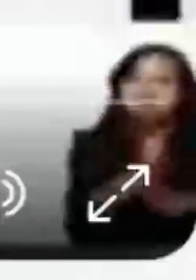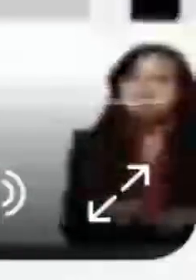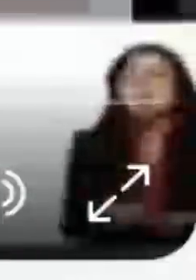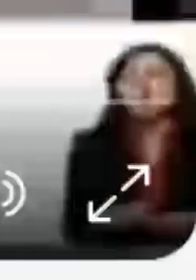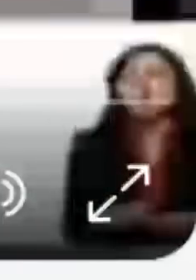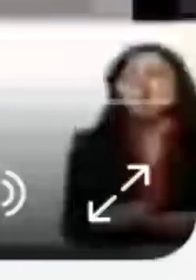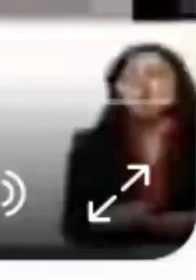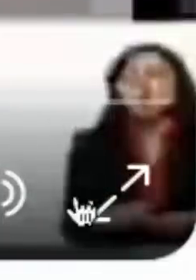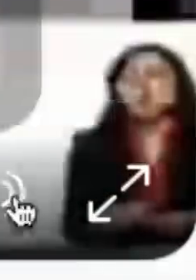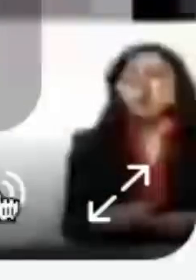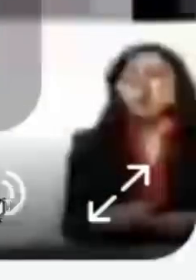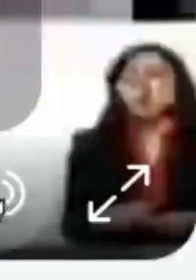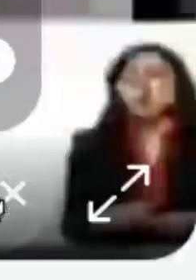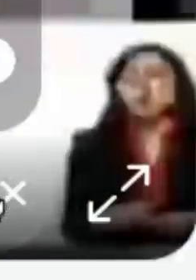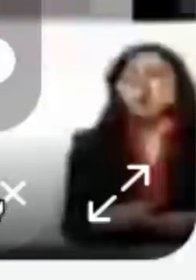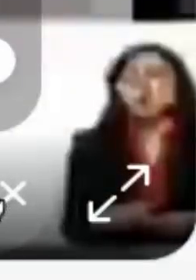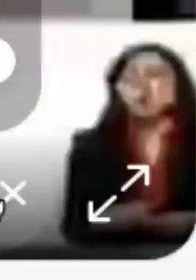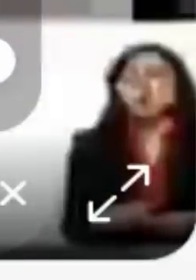bueno.